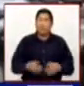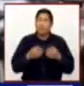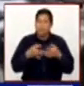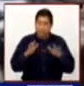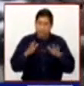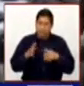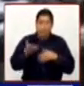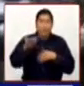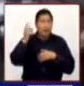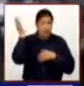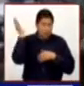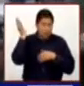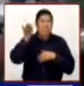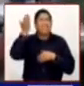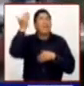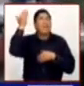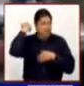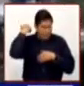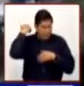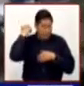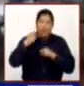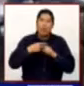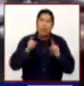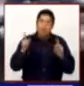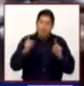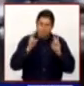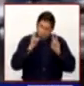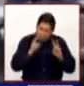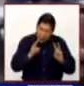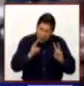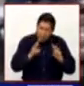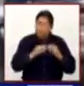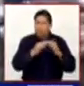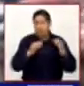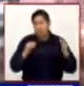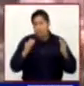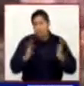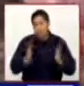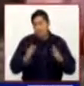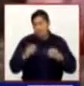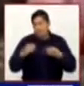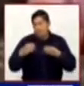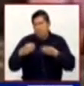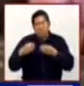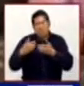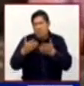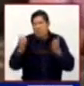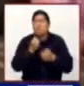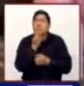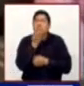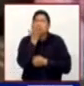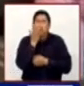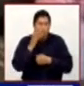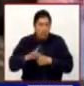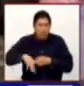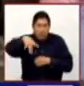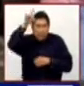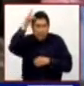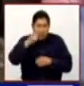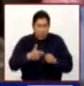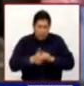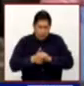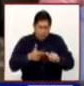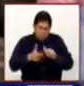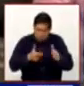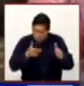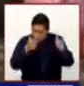Una vez en este lugar, efectivos observan una estancia denominada Los Nicos, donde se puede encontrar armas de fuego de